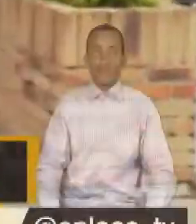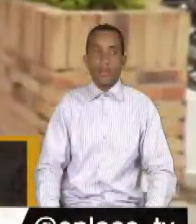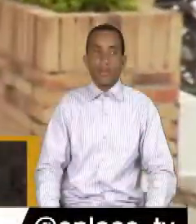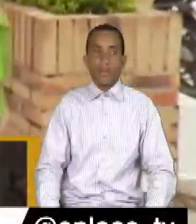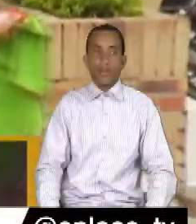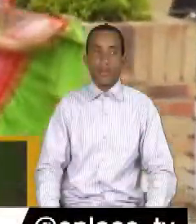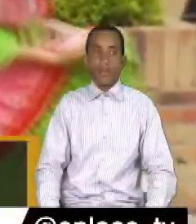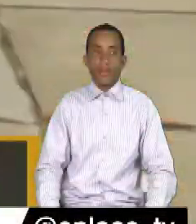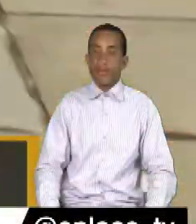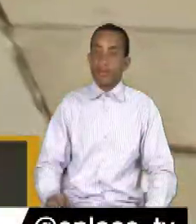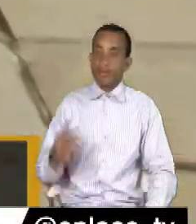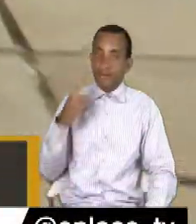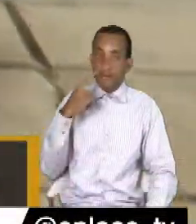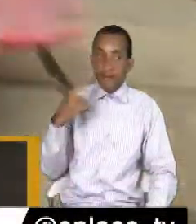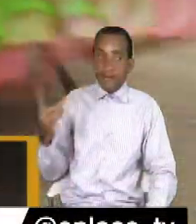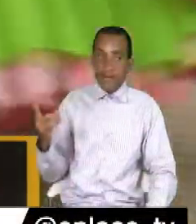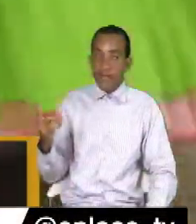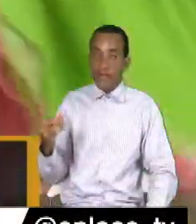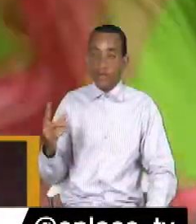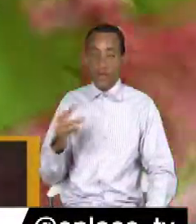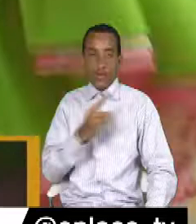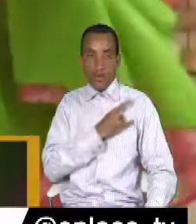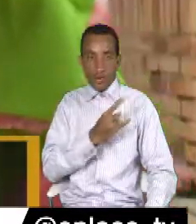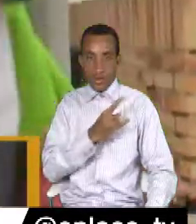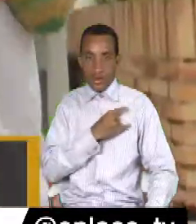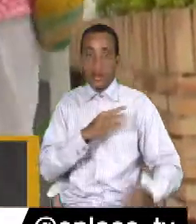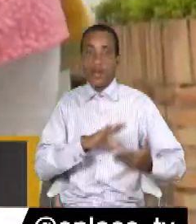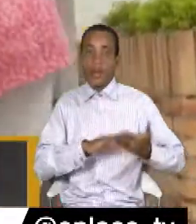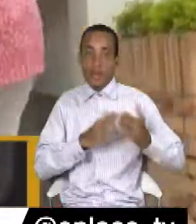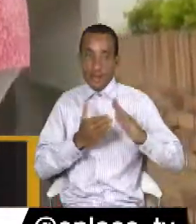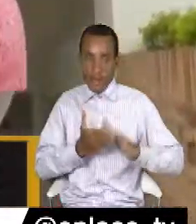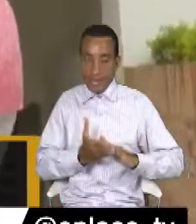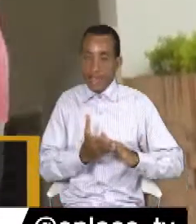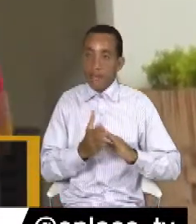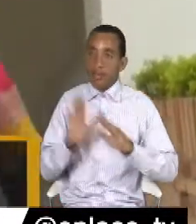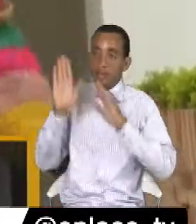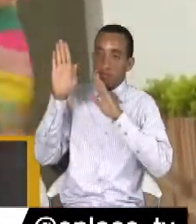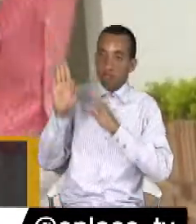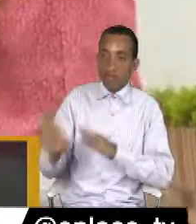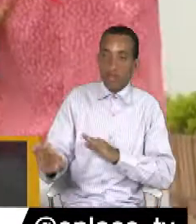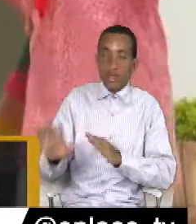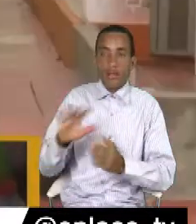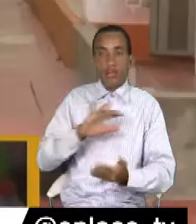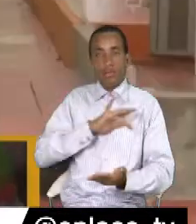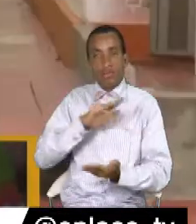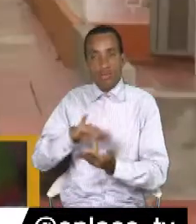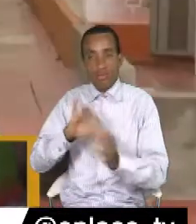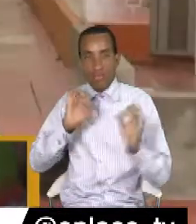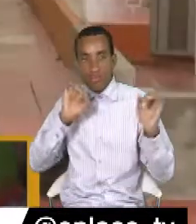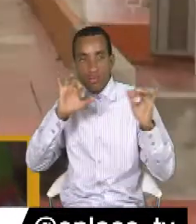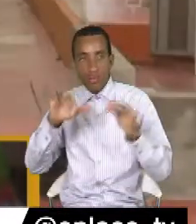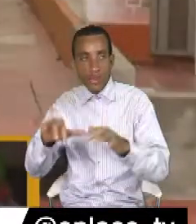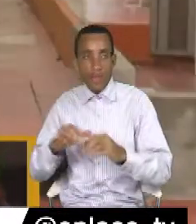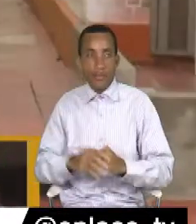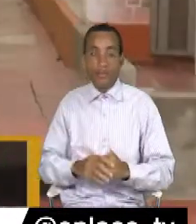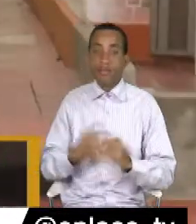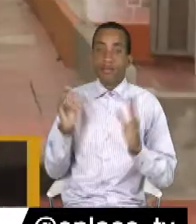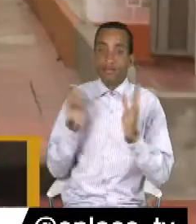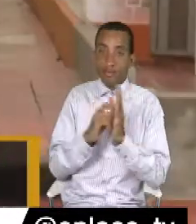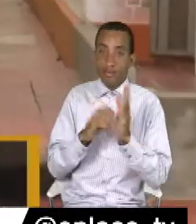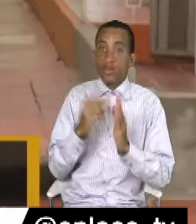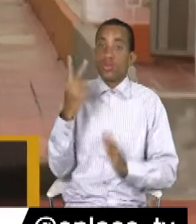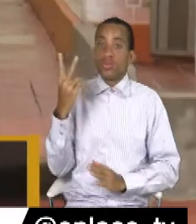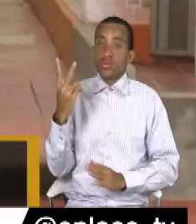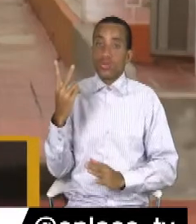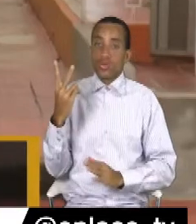Esta es la pareja de la Universidad de La Paz que representará Barranca Bermeja en el próximo Encuentro Departamental de Danzas. Es el segundo Encuentro Nacional de Danzas